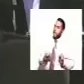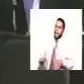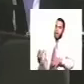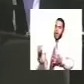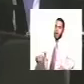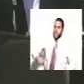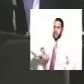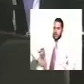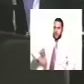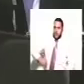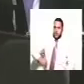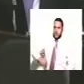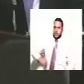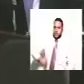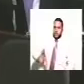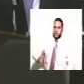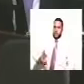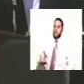tienen derecho?